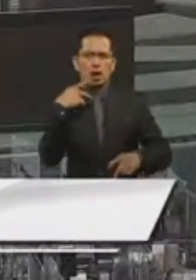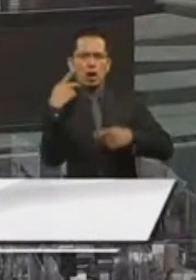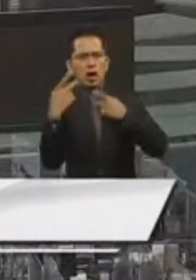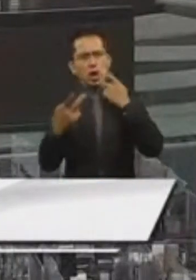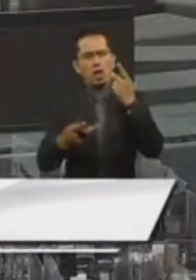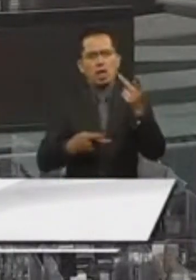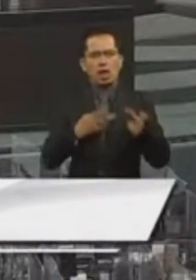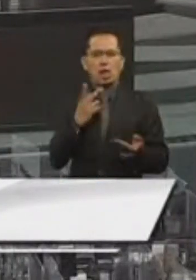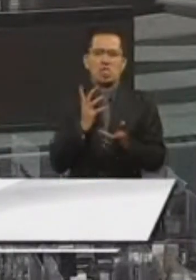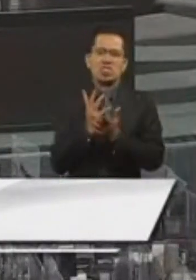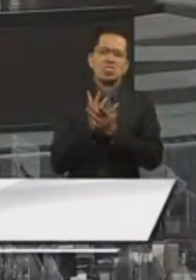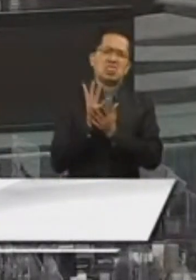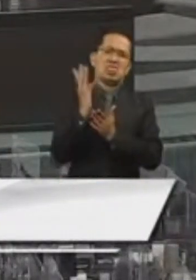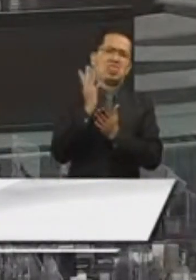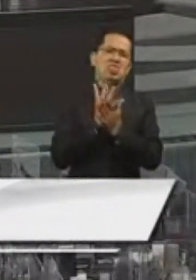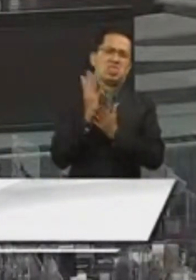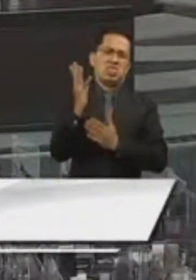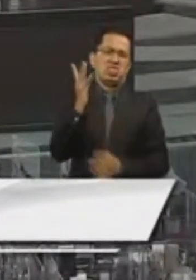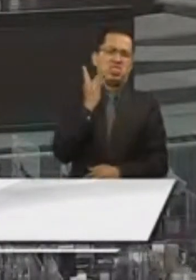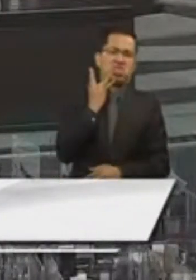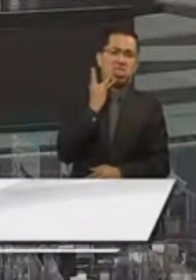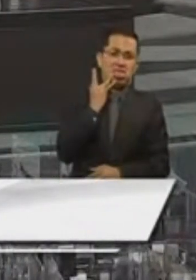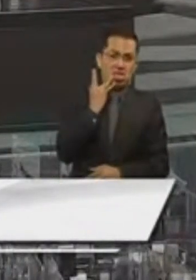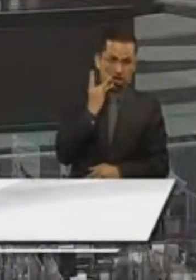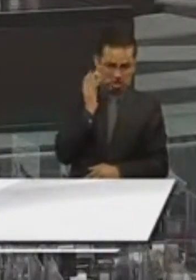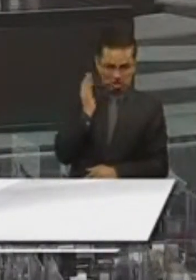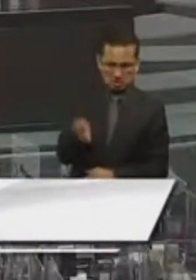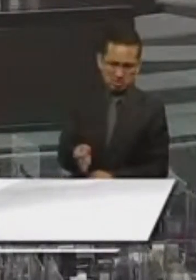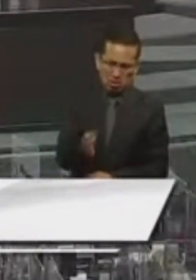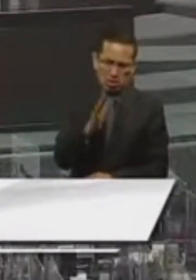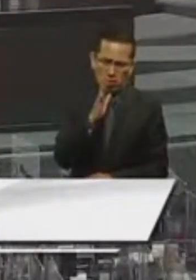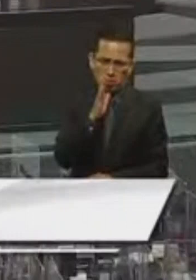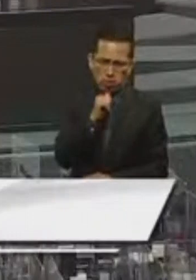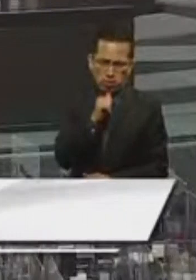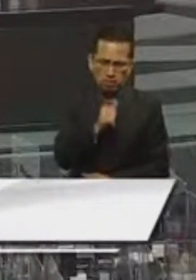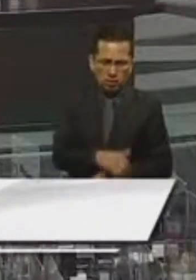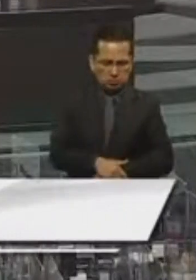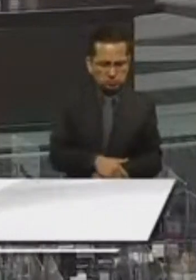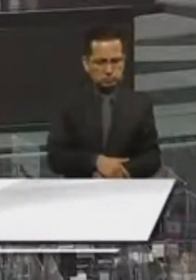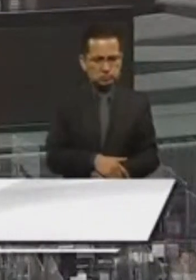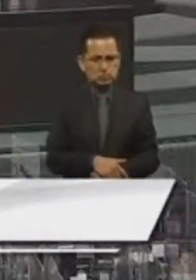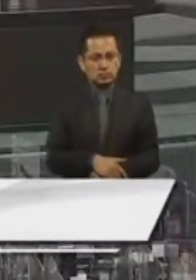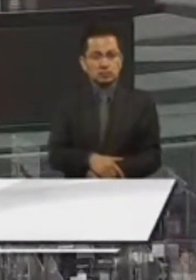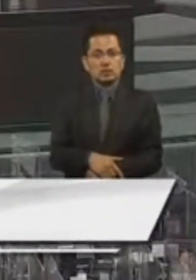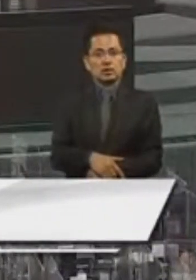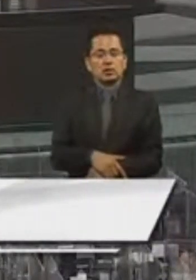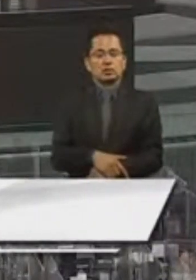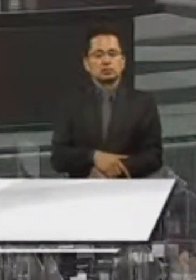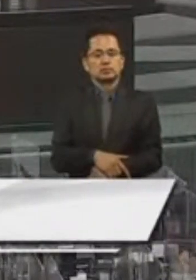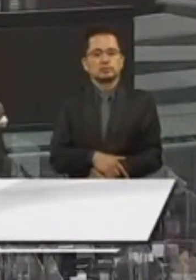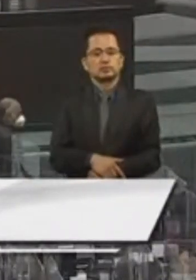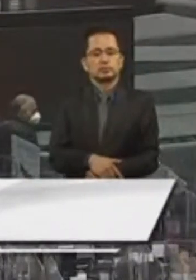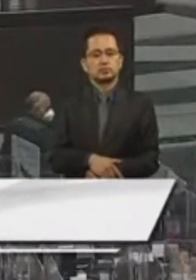arrogantes y soberbios. No podemos de ninguna manera